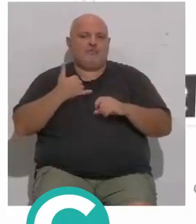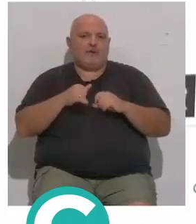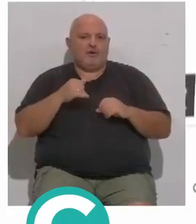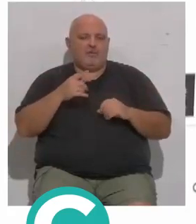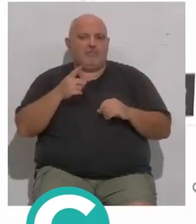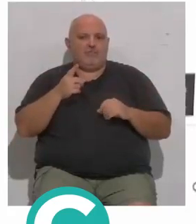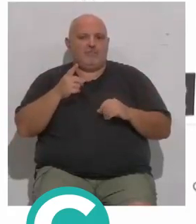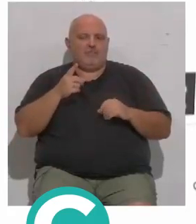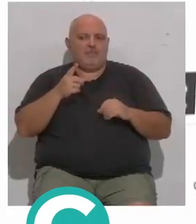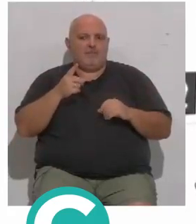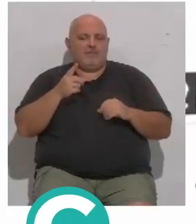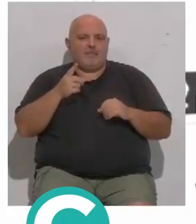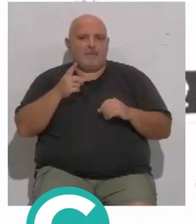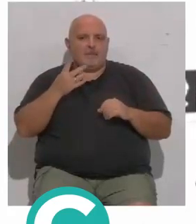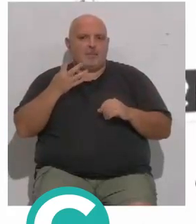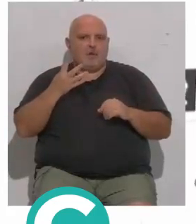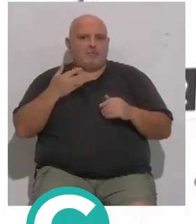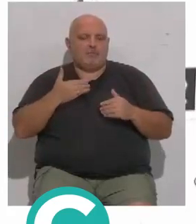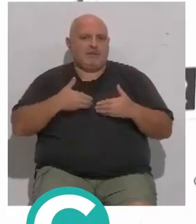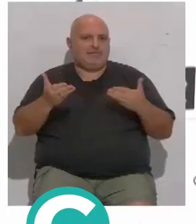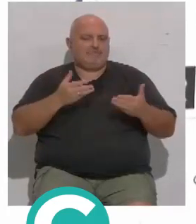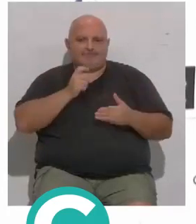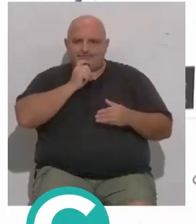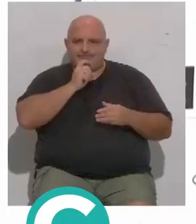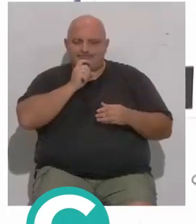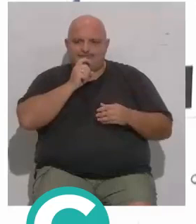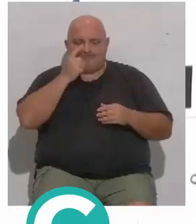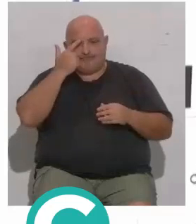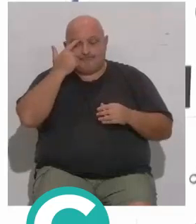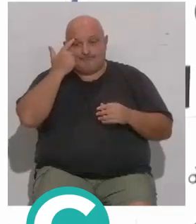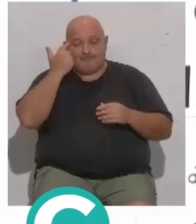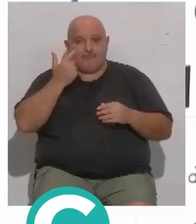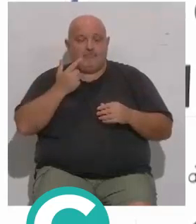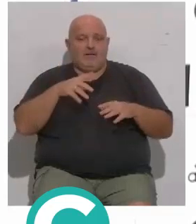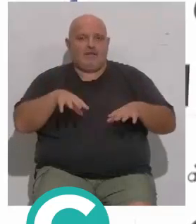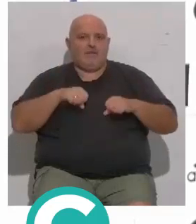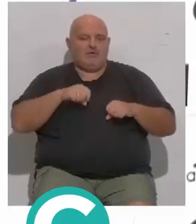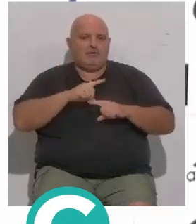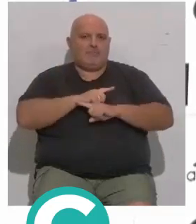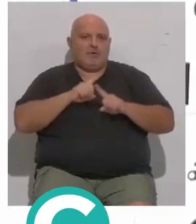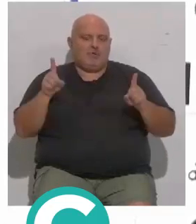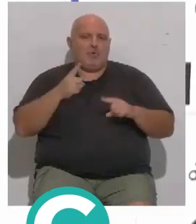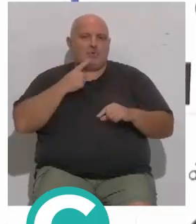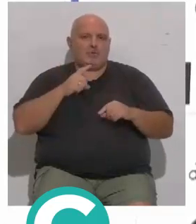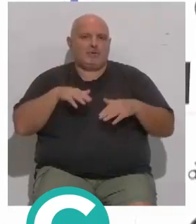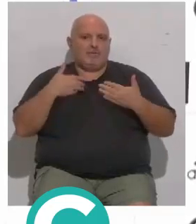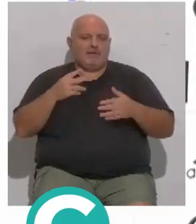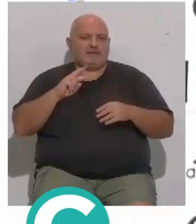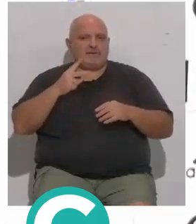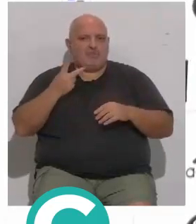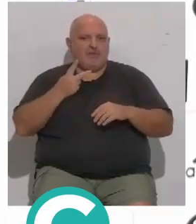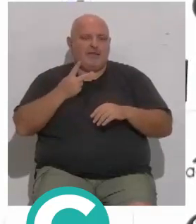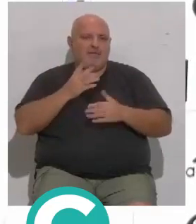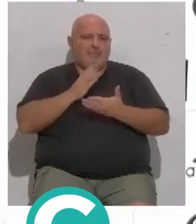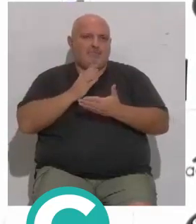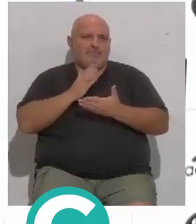dar cuatro pases bien, la verdad que tener la posesión nos ha costado mucho más en la segunda parte que en la primera